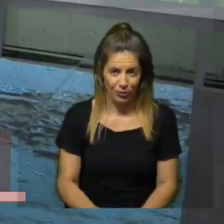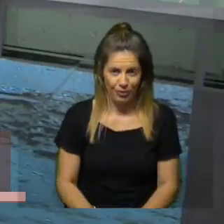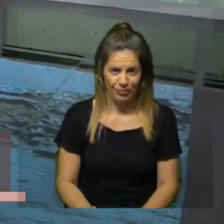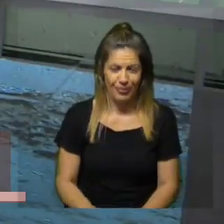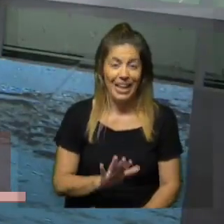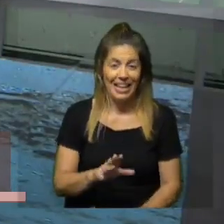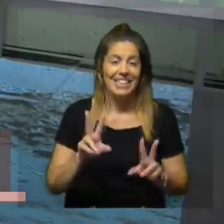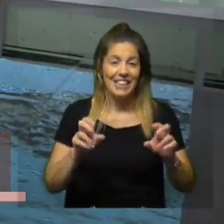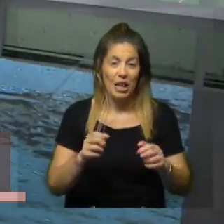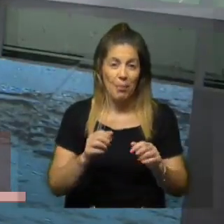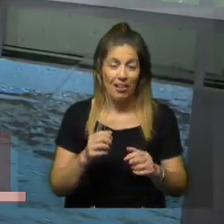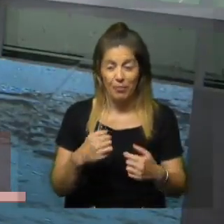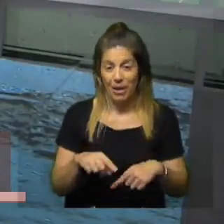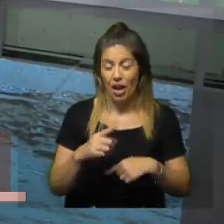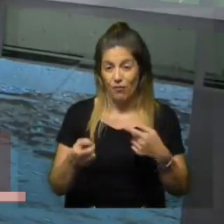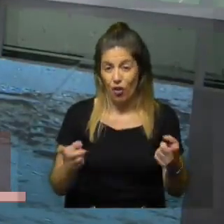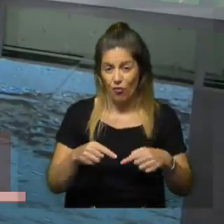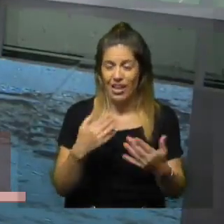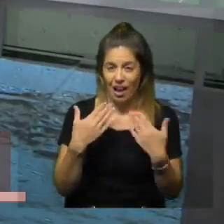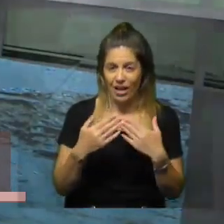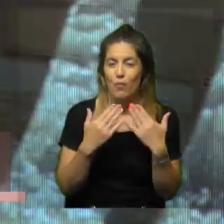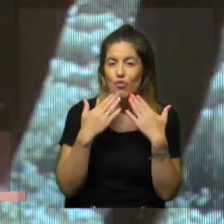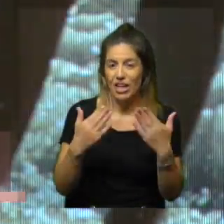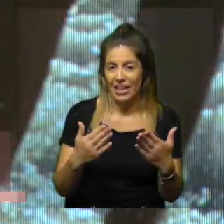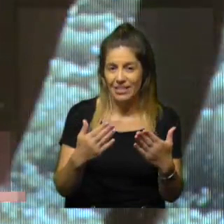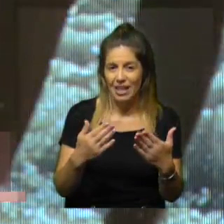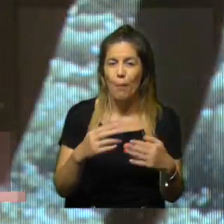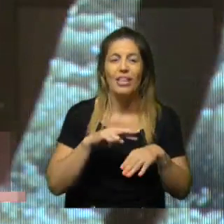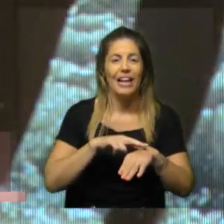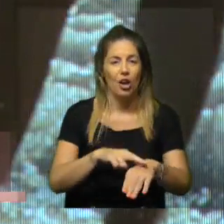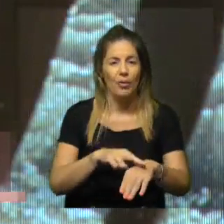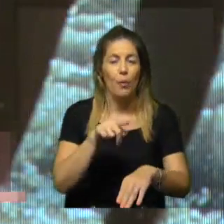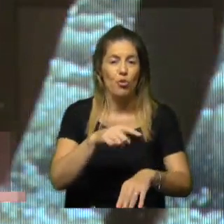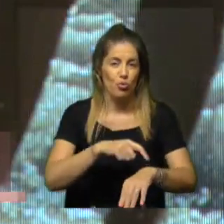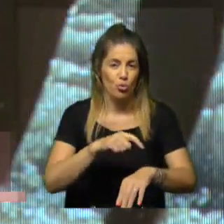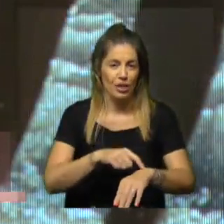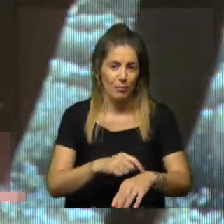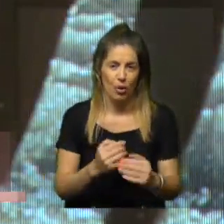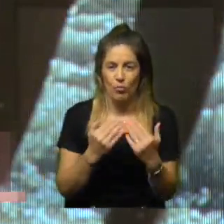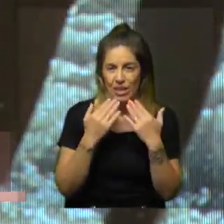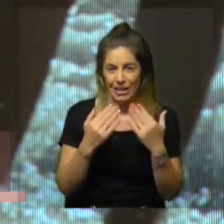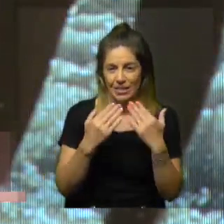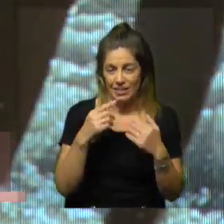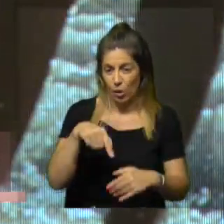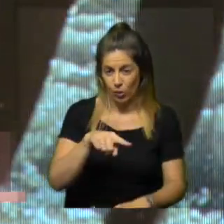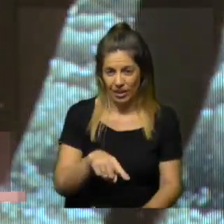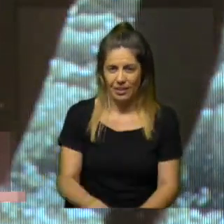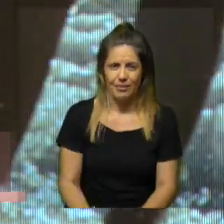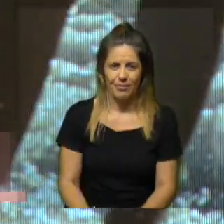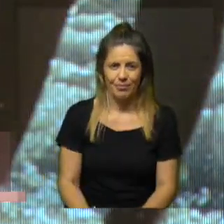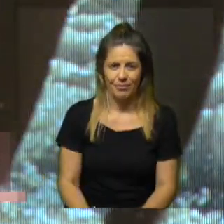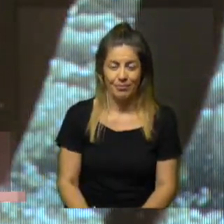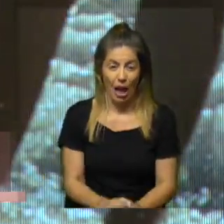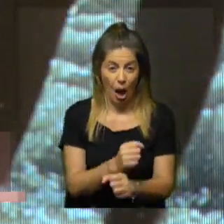el tema pendiente y volvemos a hablar. Así que bueno, muchas gracias por estas recomendaciones y por su tiempo, Magdalena. Muy bien, muchas gracias a usted. Salvó el examen.